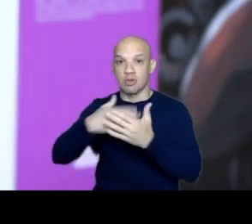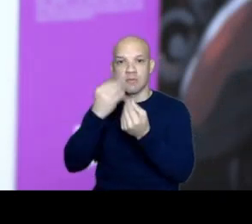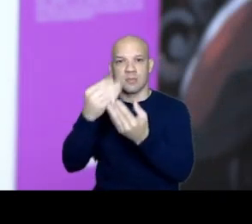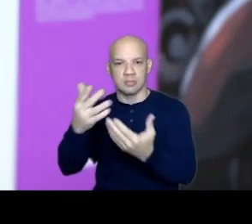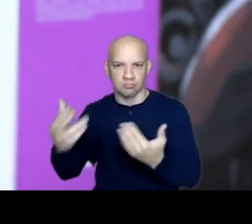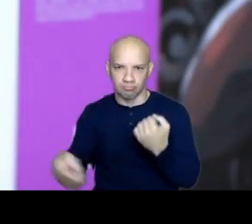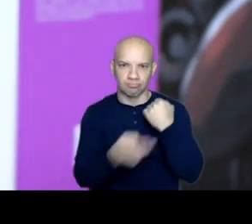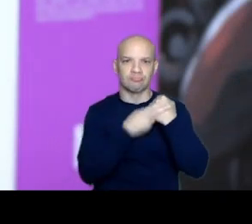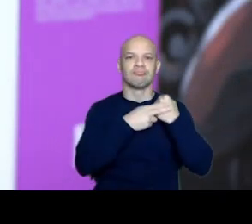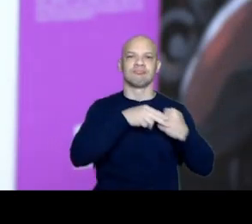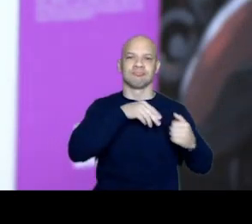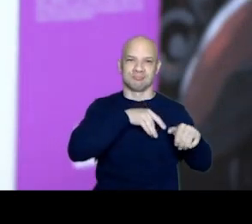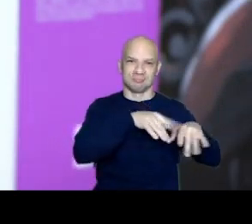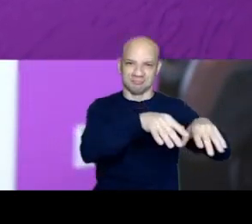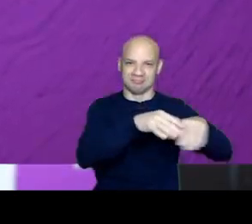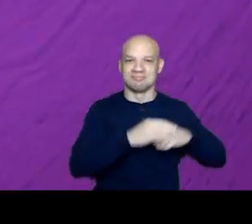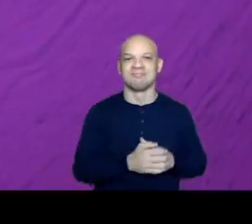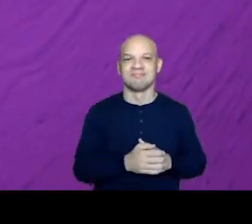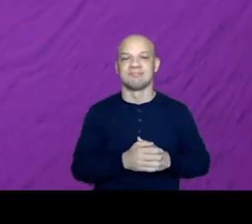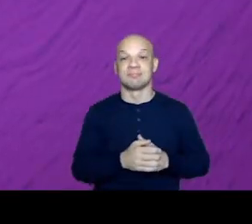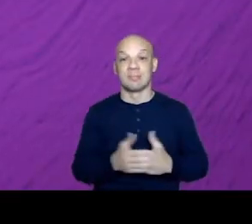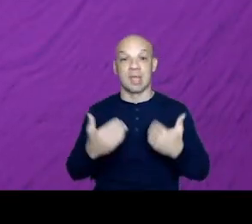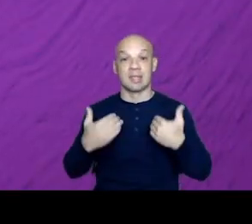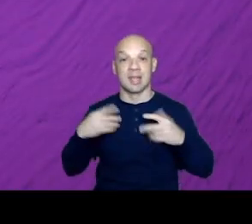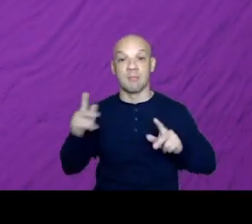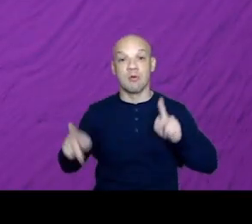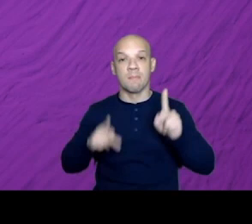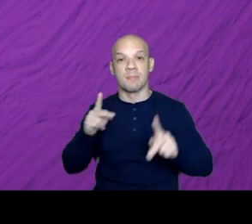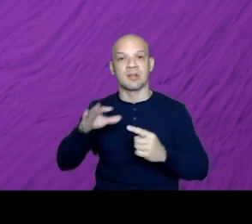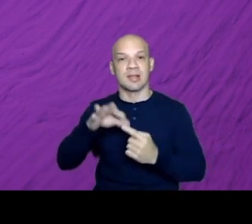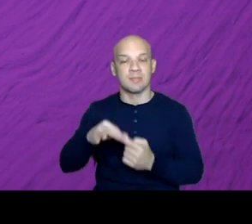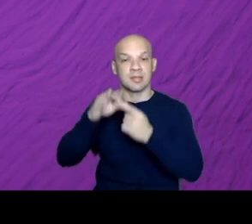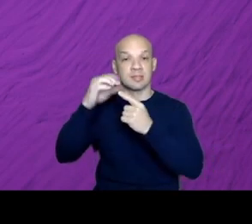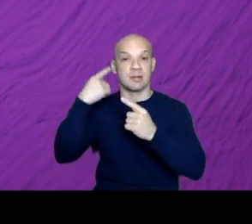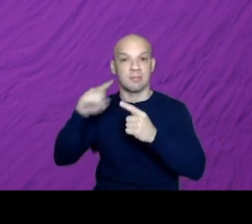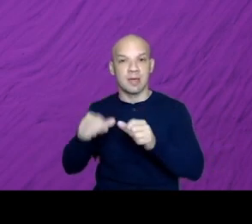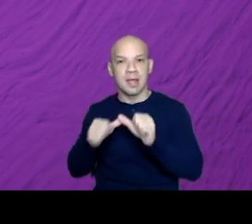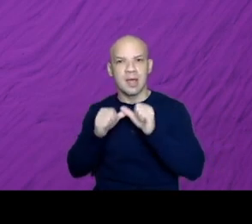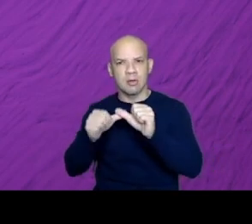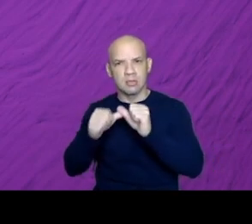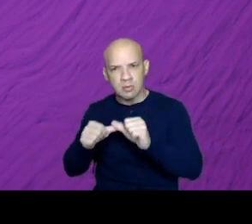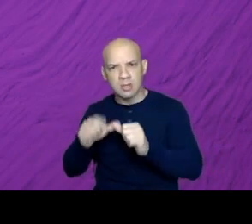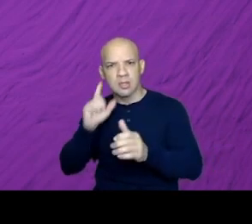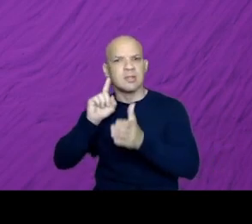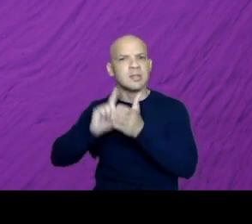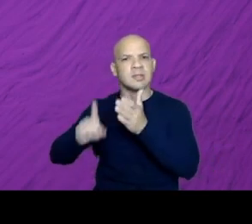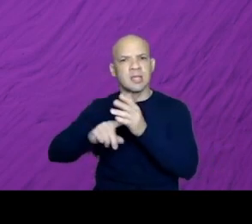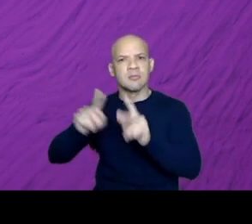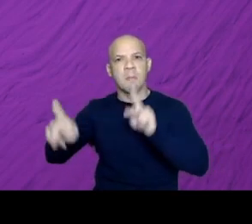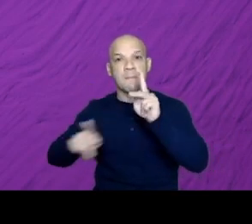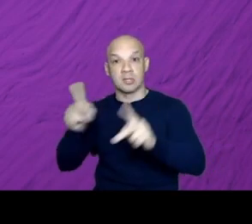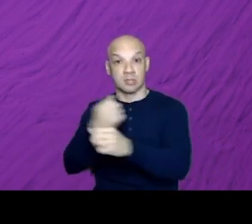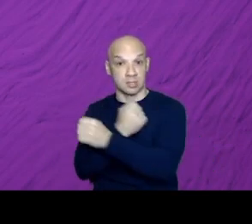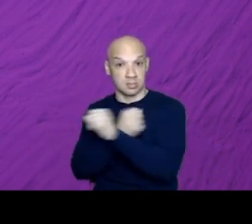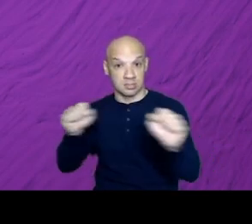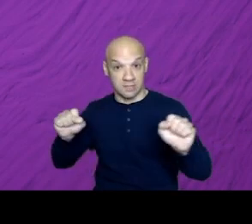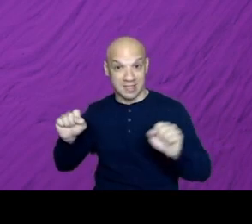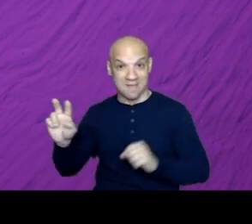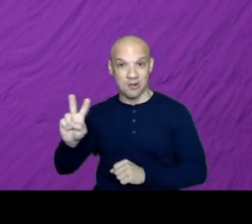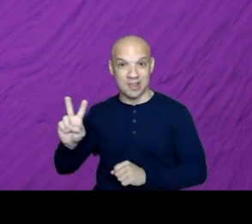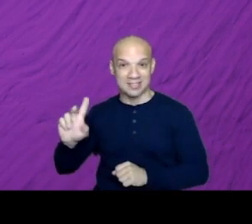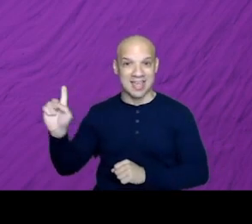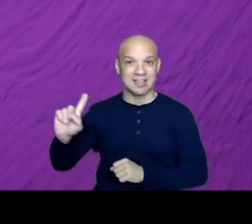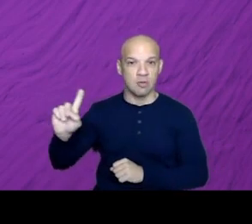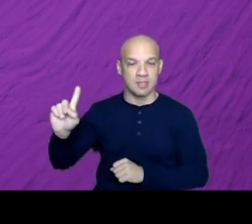quedando esa información en nuestros archivos Por otra parte tenemos destacado Para coordinar el seguimiento y protección de la